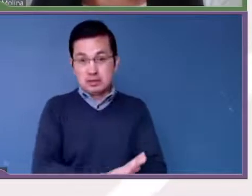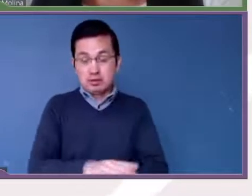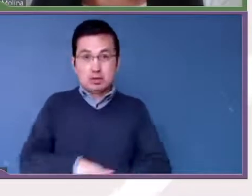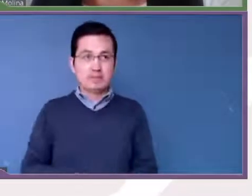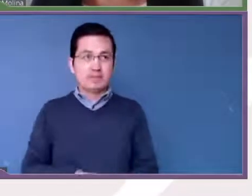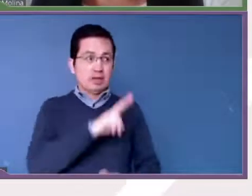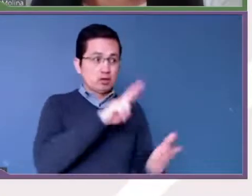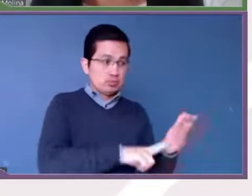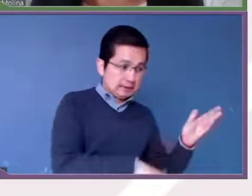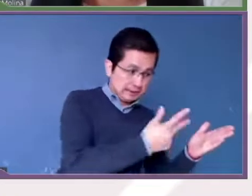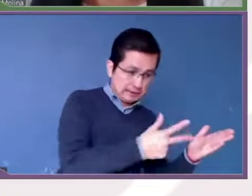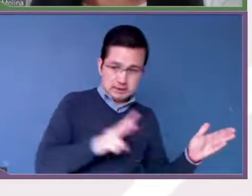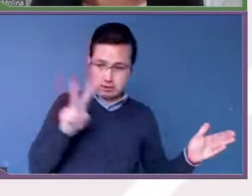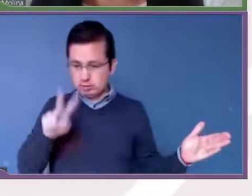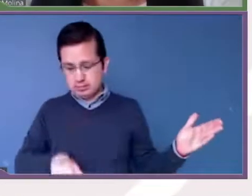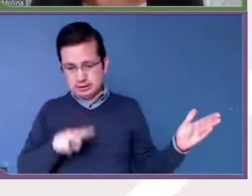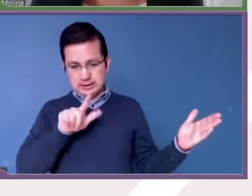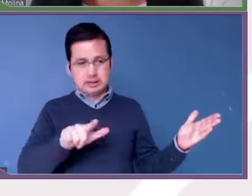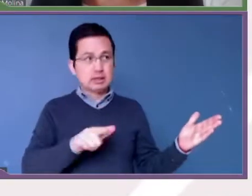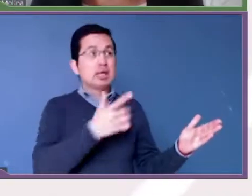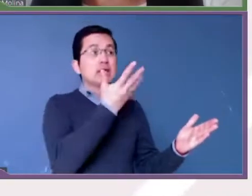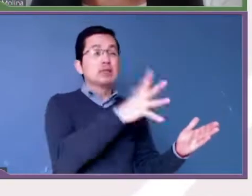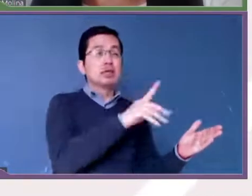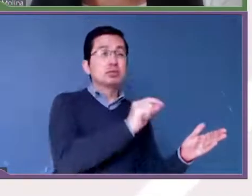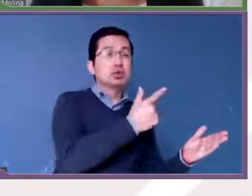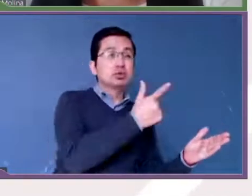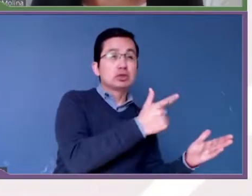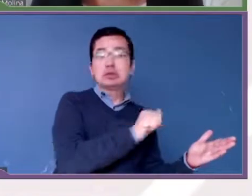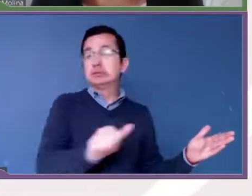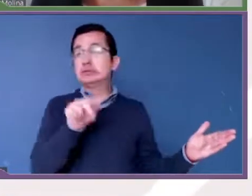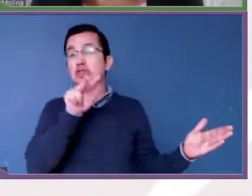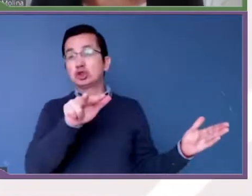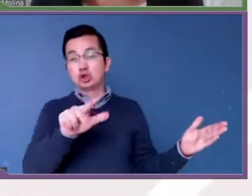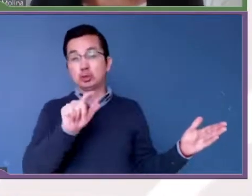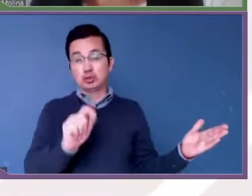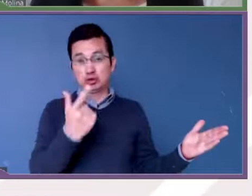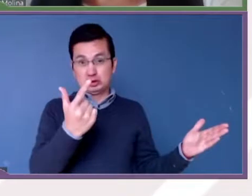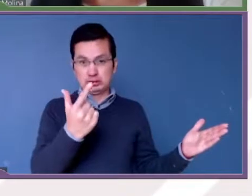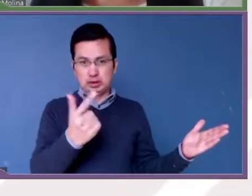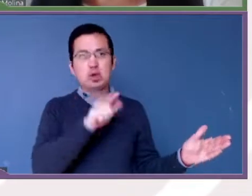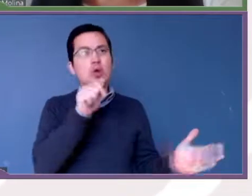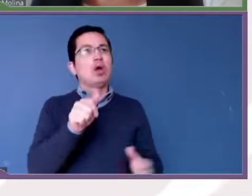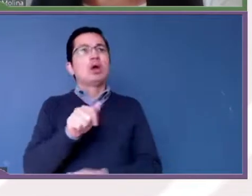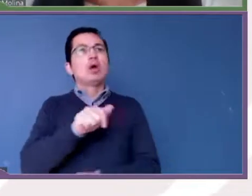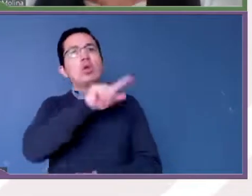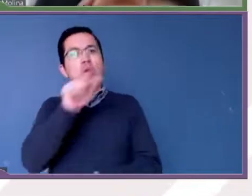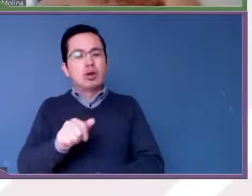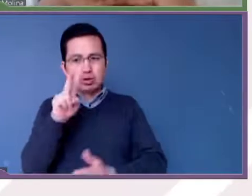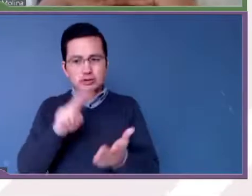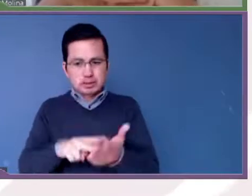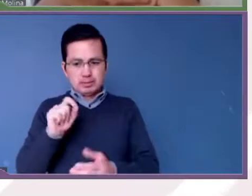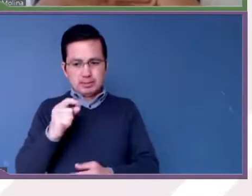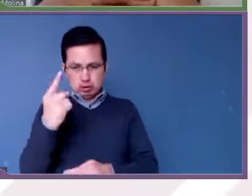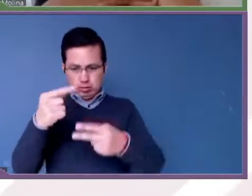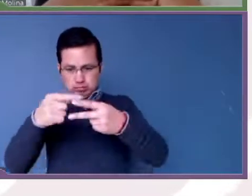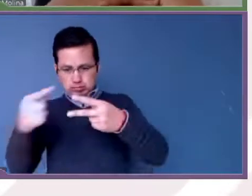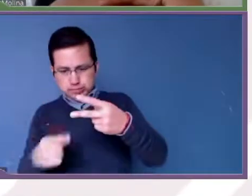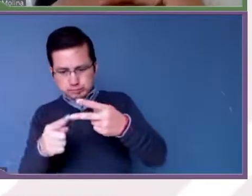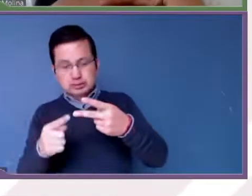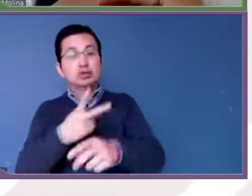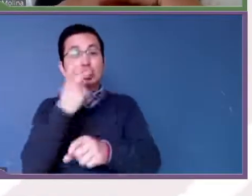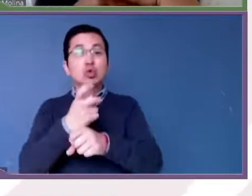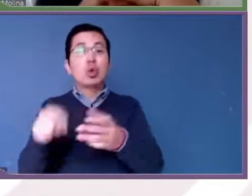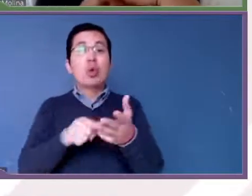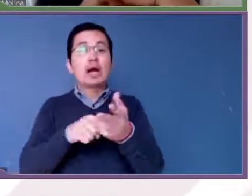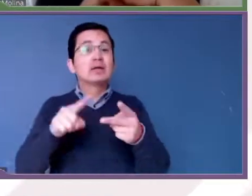2017 aumentó del 10.7 al 18.7. El segundo lugar en 2021 son las personas indígenas, y este tuvo